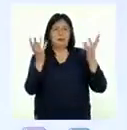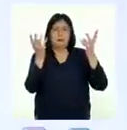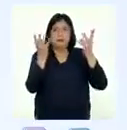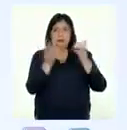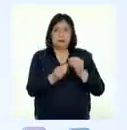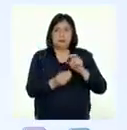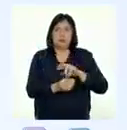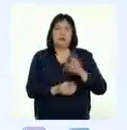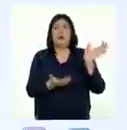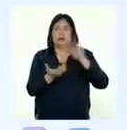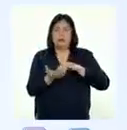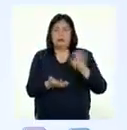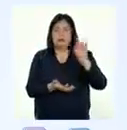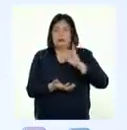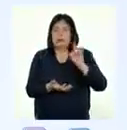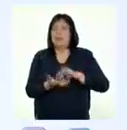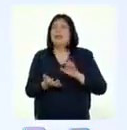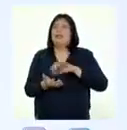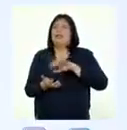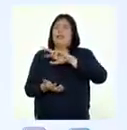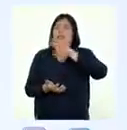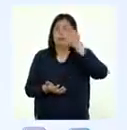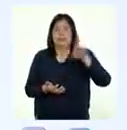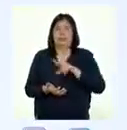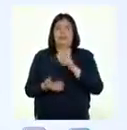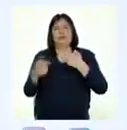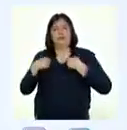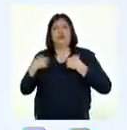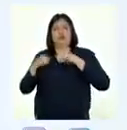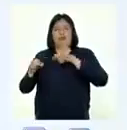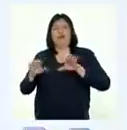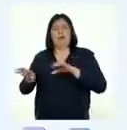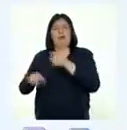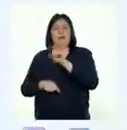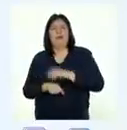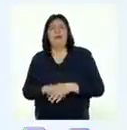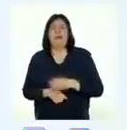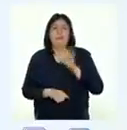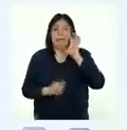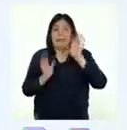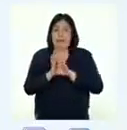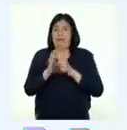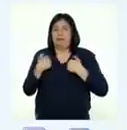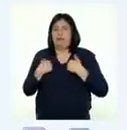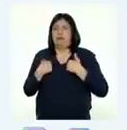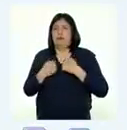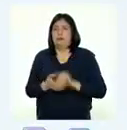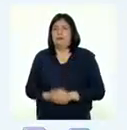Reducir, reusar y reciclar. Eso sí hago, profesora. Por ejemplo,